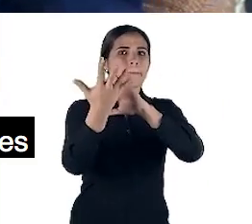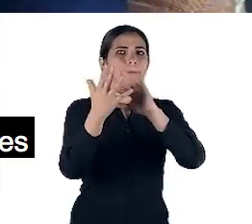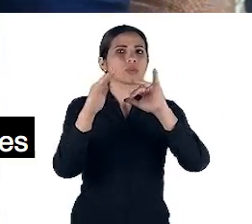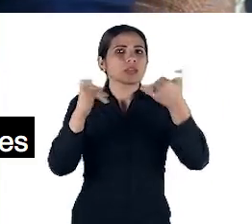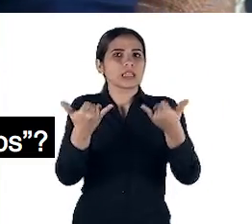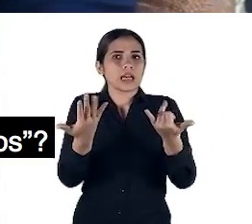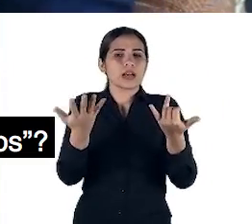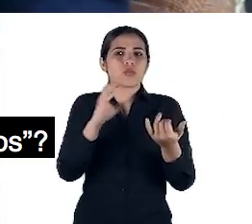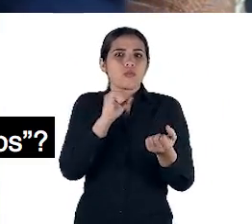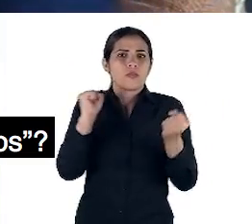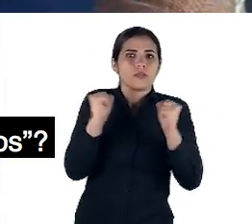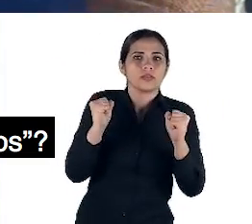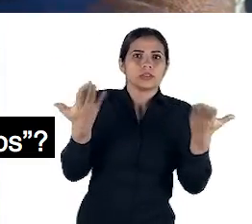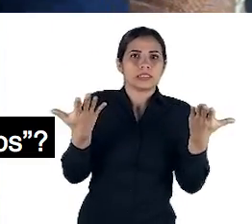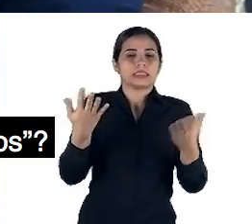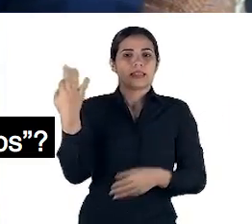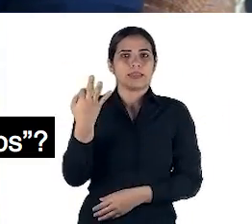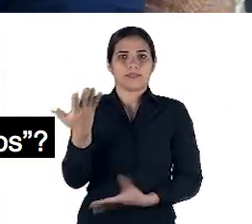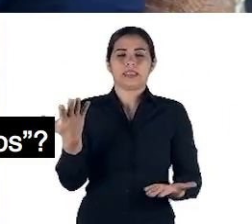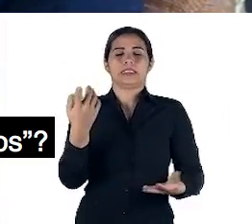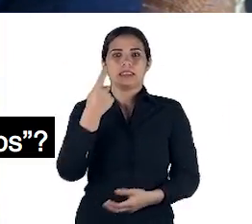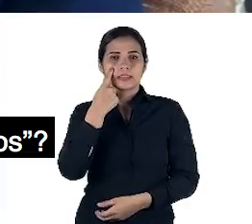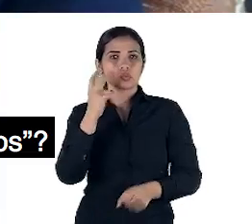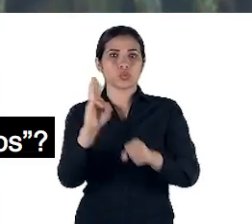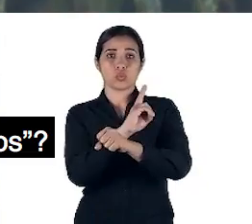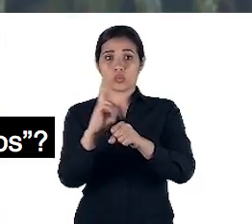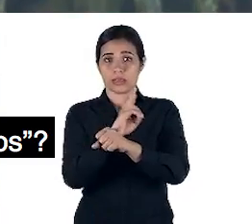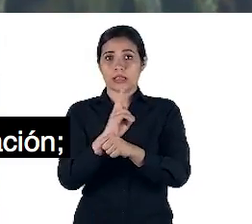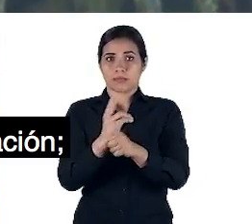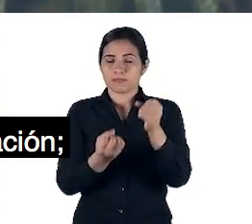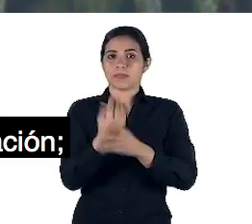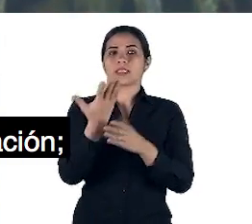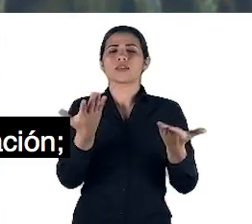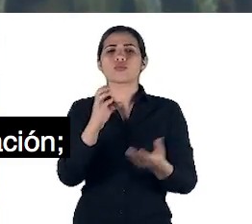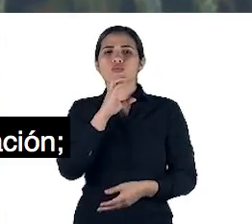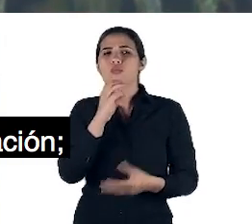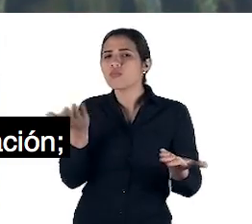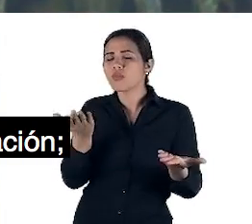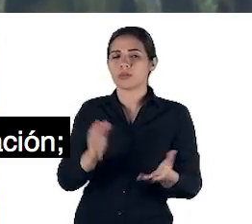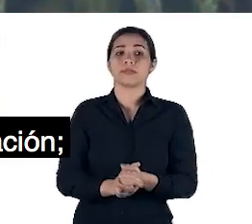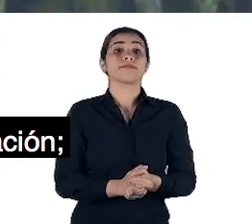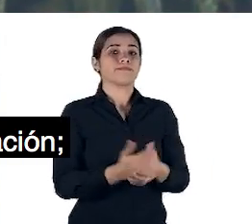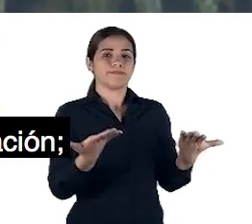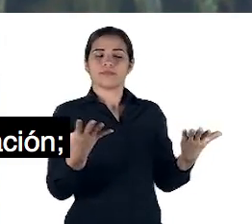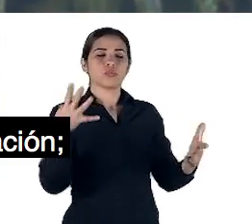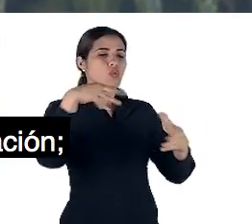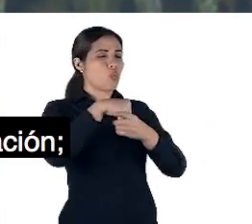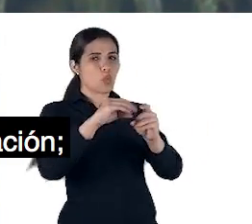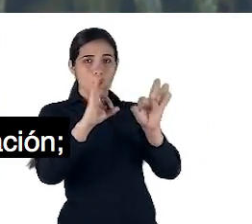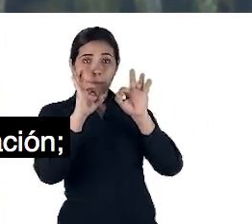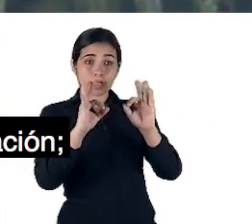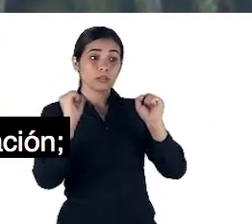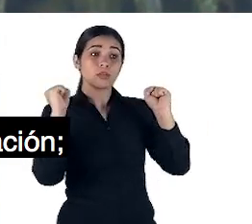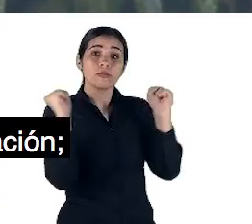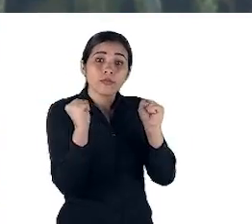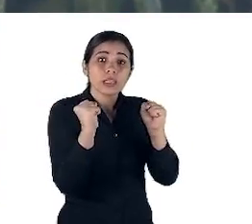de las condiciones para decir, bueno, acá tenemos que empezar a preocuparnos? Bueno, y son las tres cosas. Okay. El invierno por el